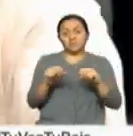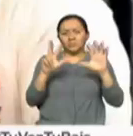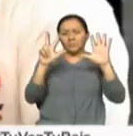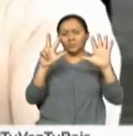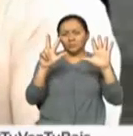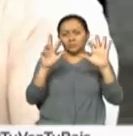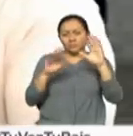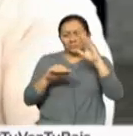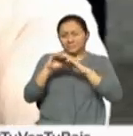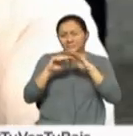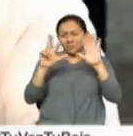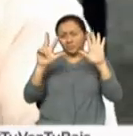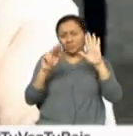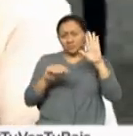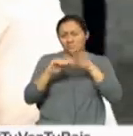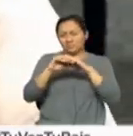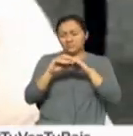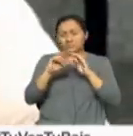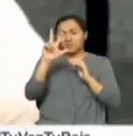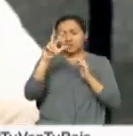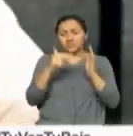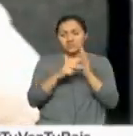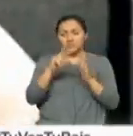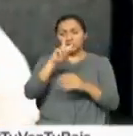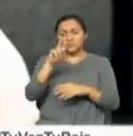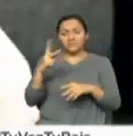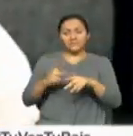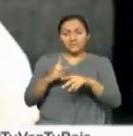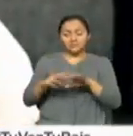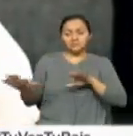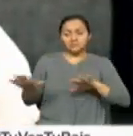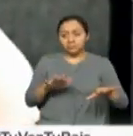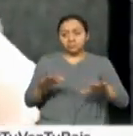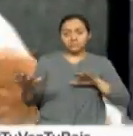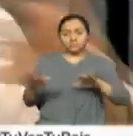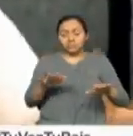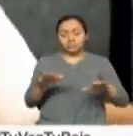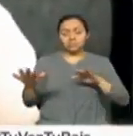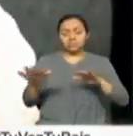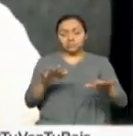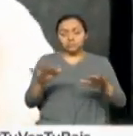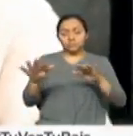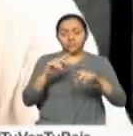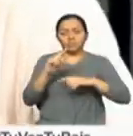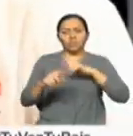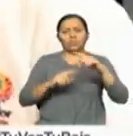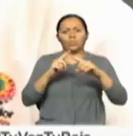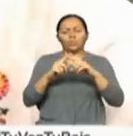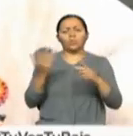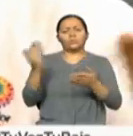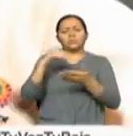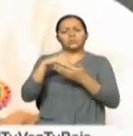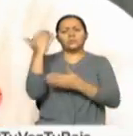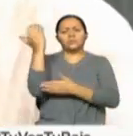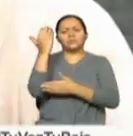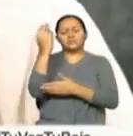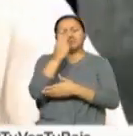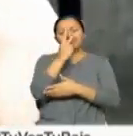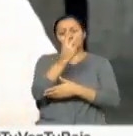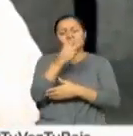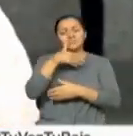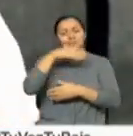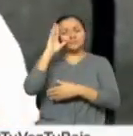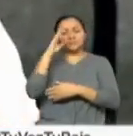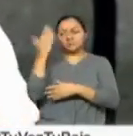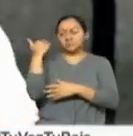casi 8, sino más de 3.200 réplicas, chicos, que a cada momento activan de nuevo la emergencia, como lo que pasó en el mes de